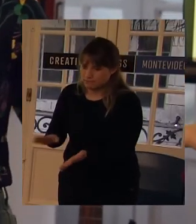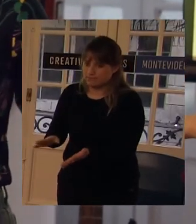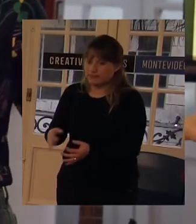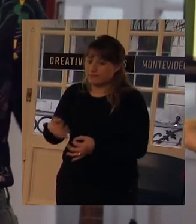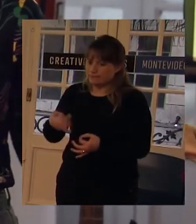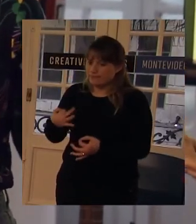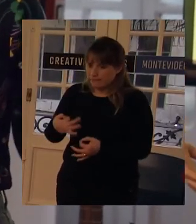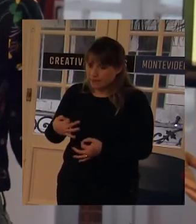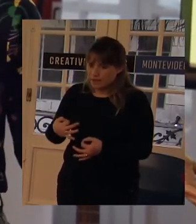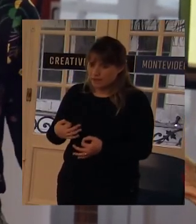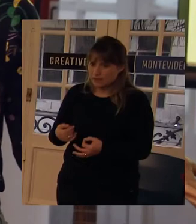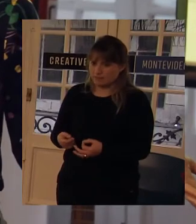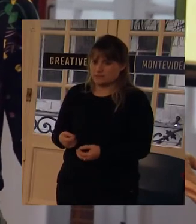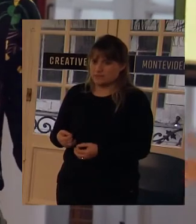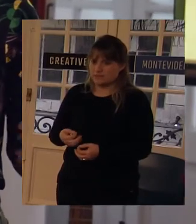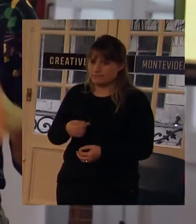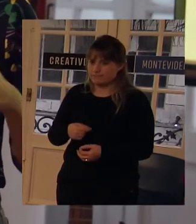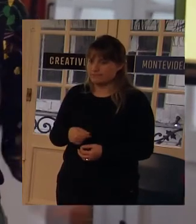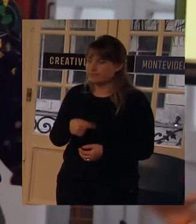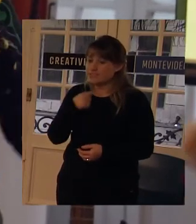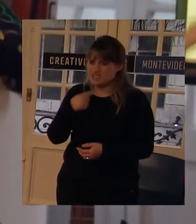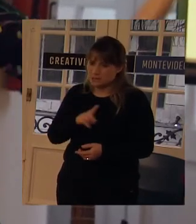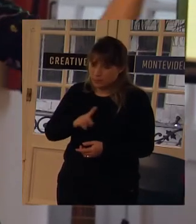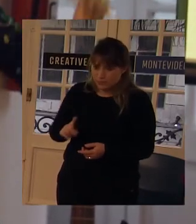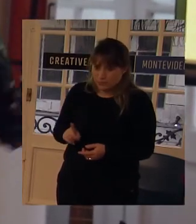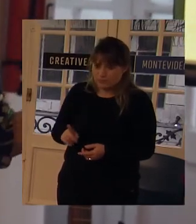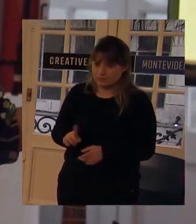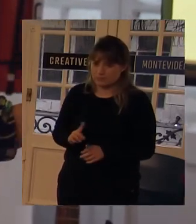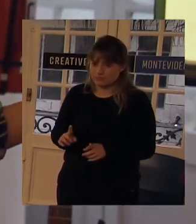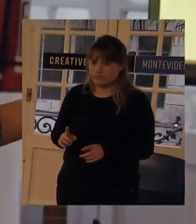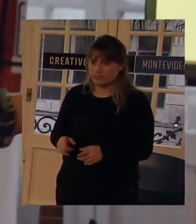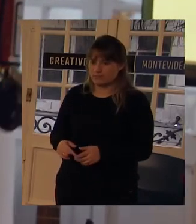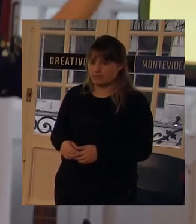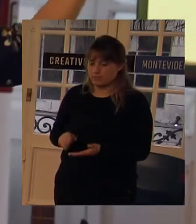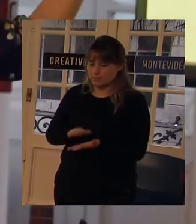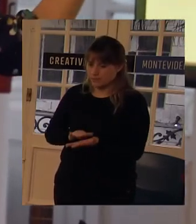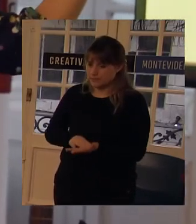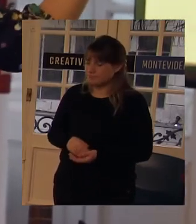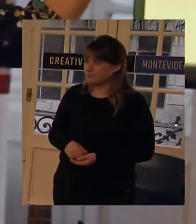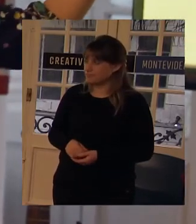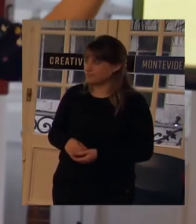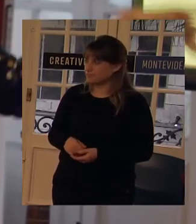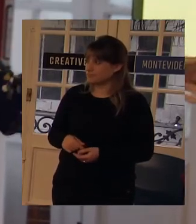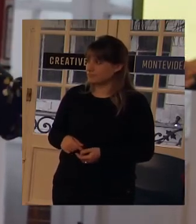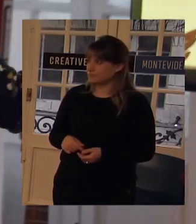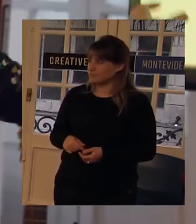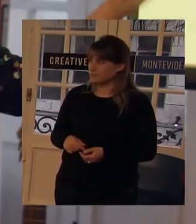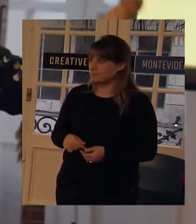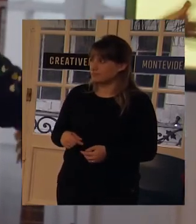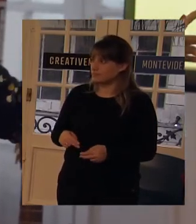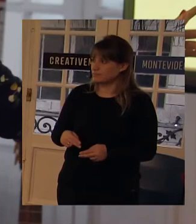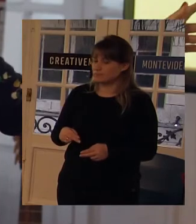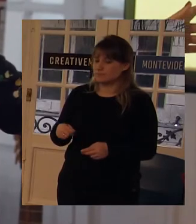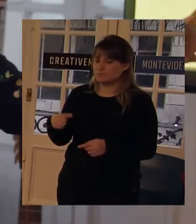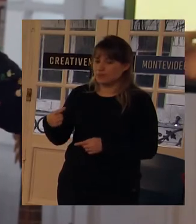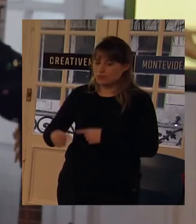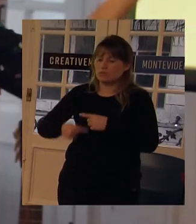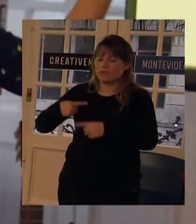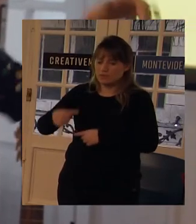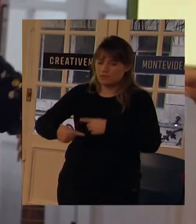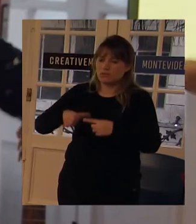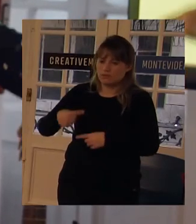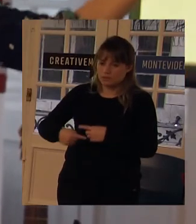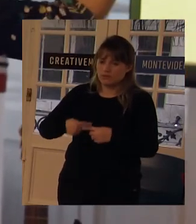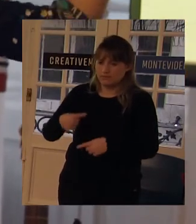tengo que preguntar, che, ¿te funca o no te funca? O sea, todo esto se repite al infinito. O sea,